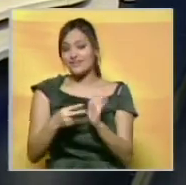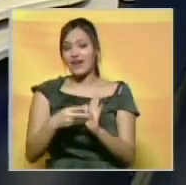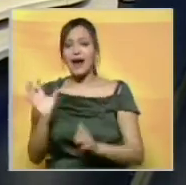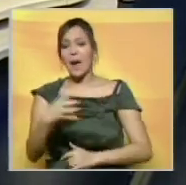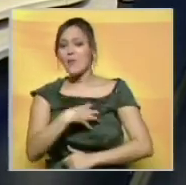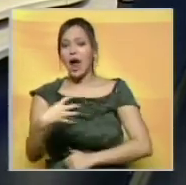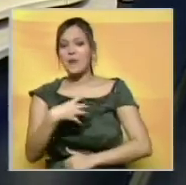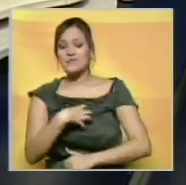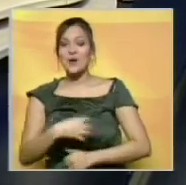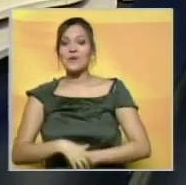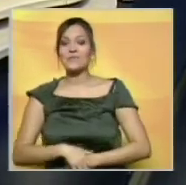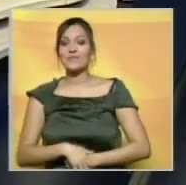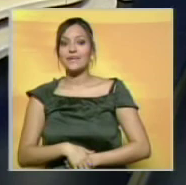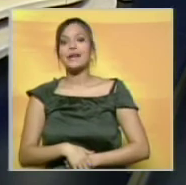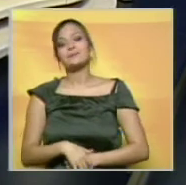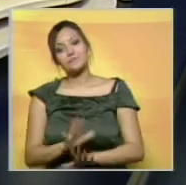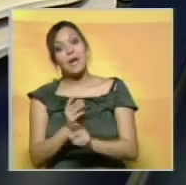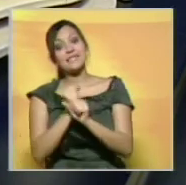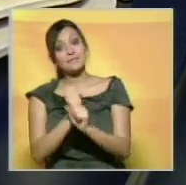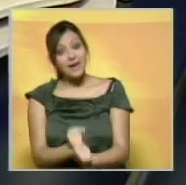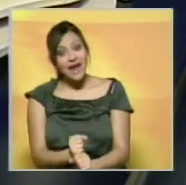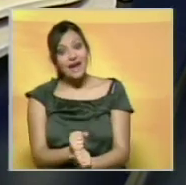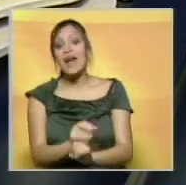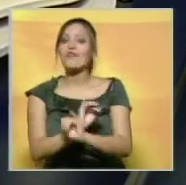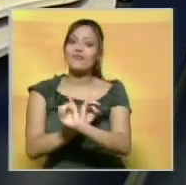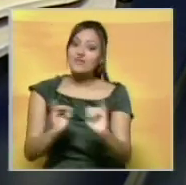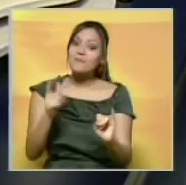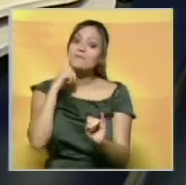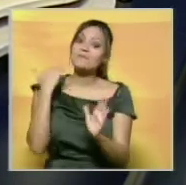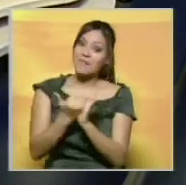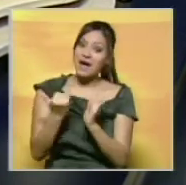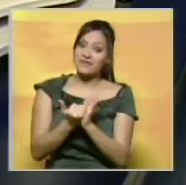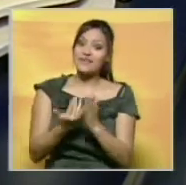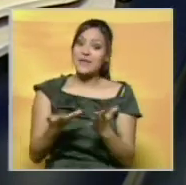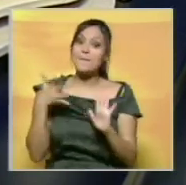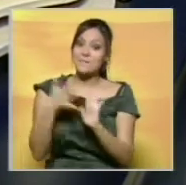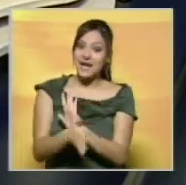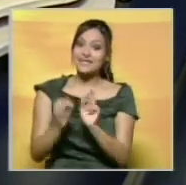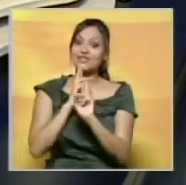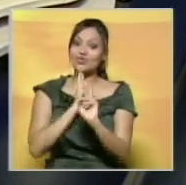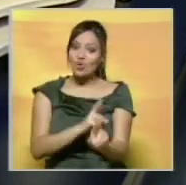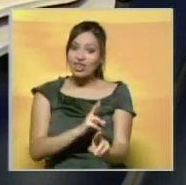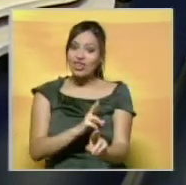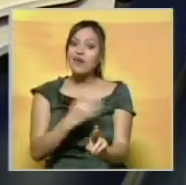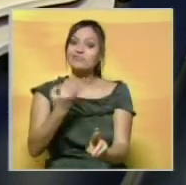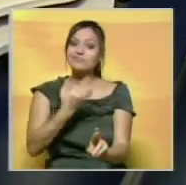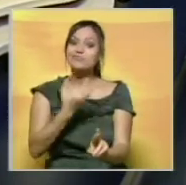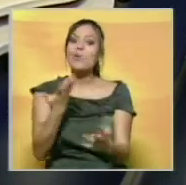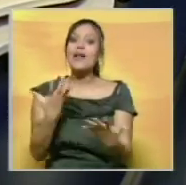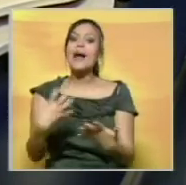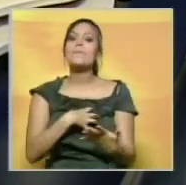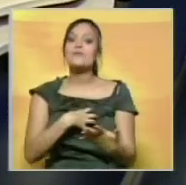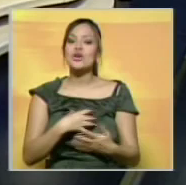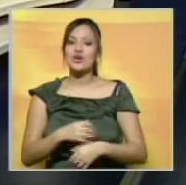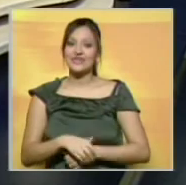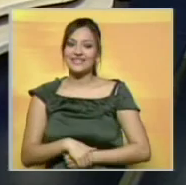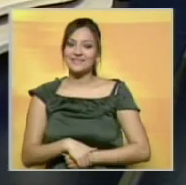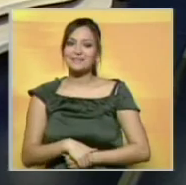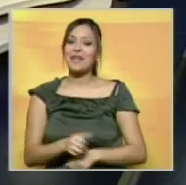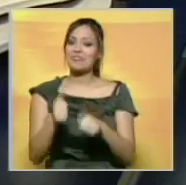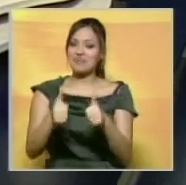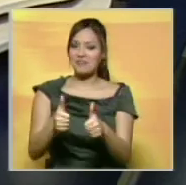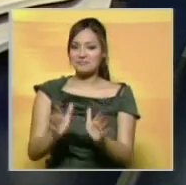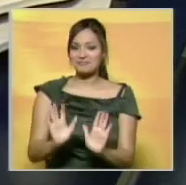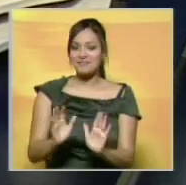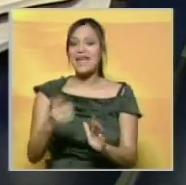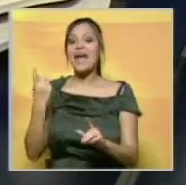resultados inesperados. Tenemos que esperar a que termine toda esta temporada para ver entonces quién realmente es equipo campeón. Qué bueno está esto. Y